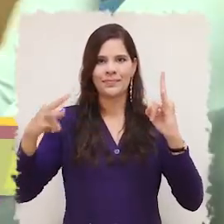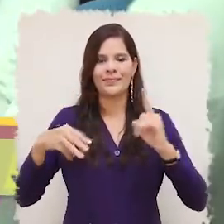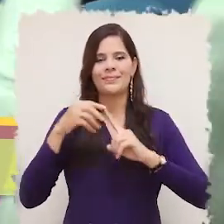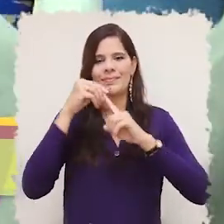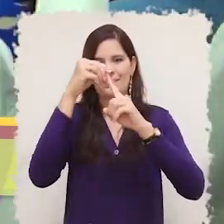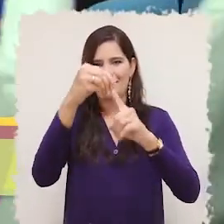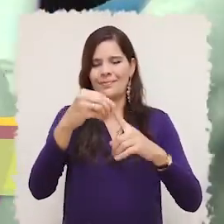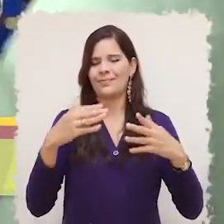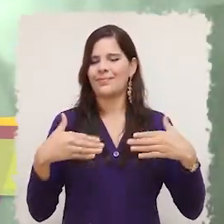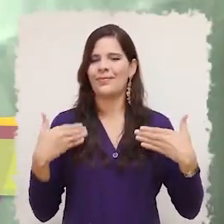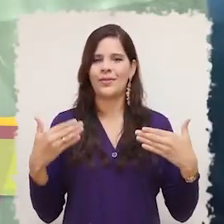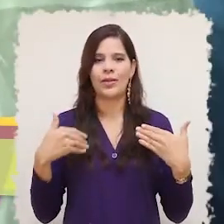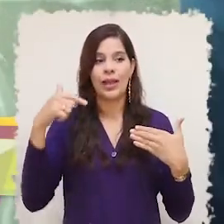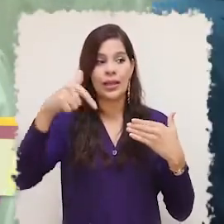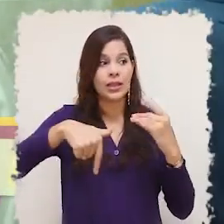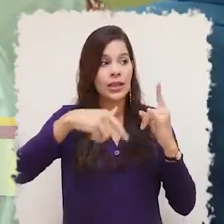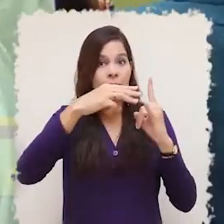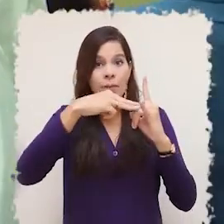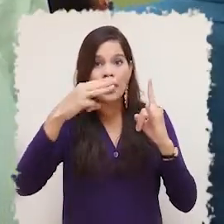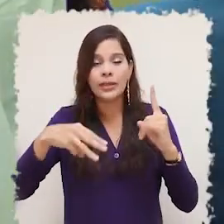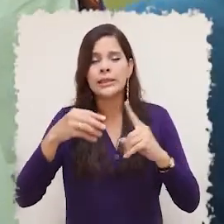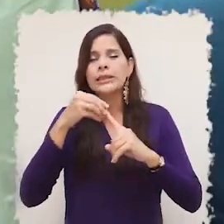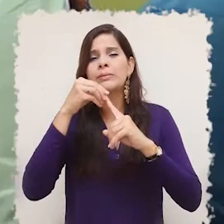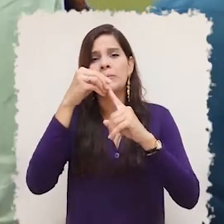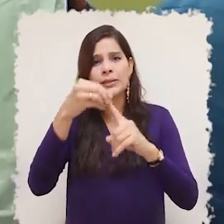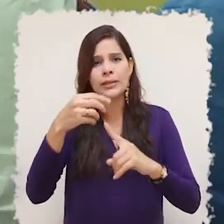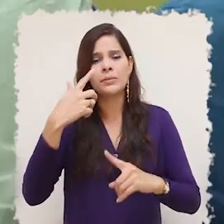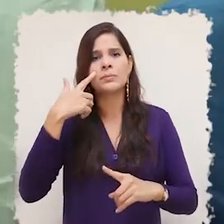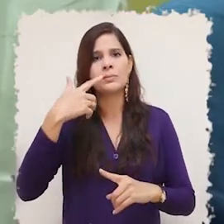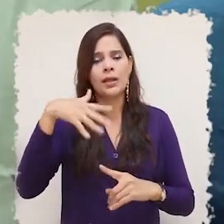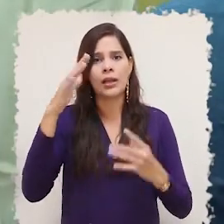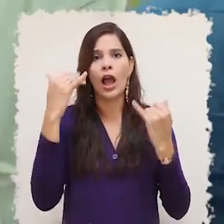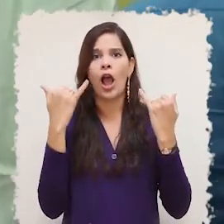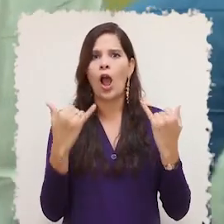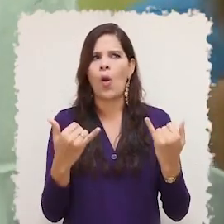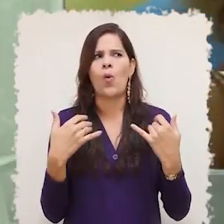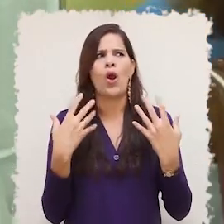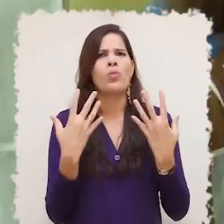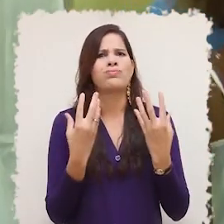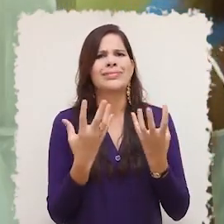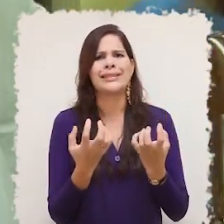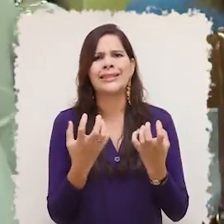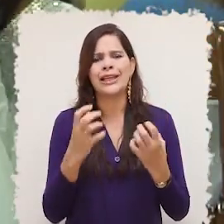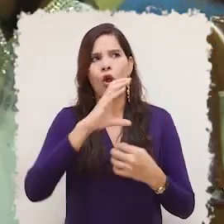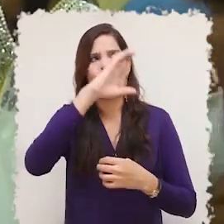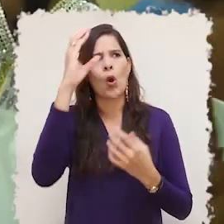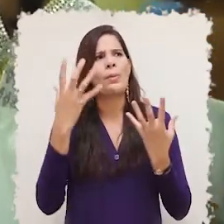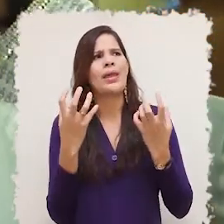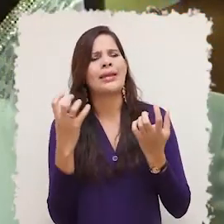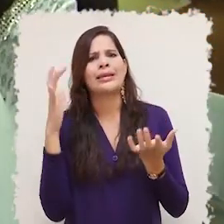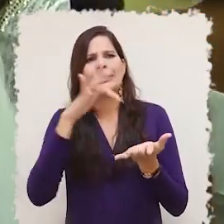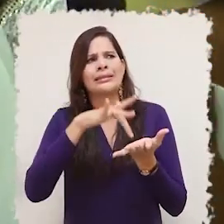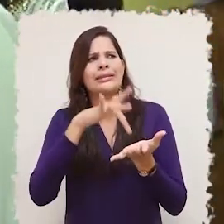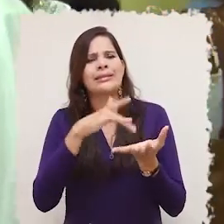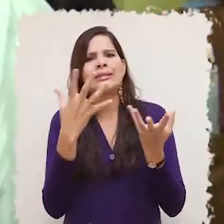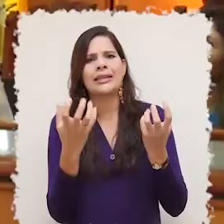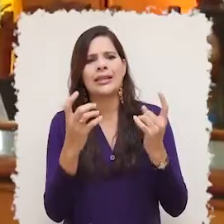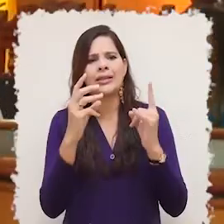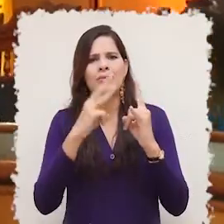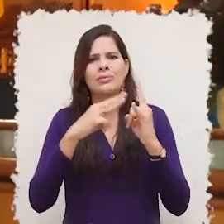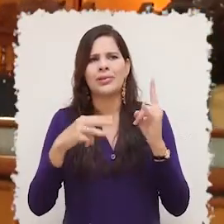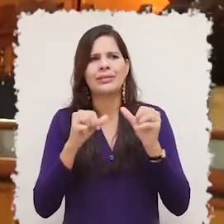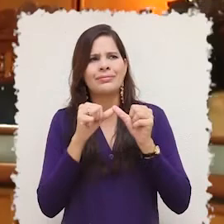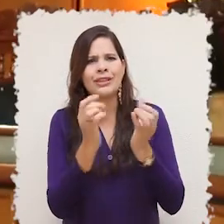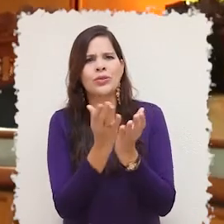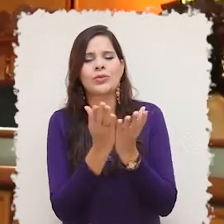centro universitario, ya que es uno de los centros universitarios que ahora mismo están más cotizados a nivel de Colombia, a nivel de la costa. Para